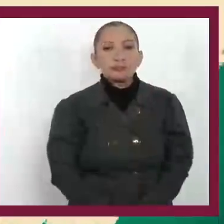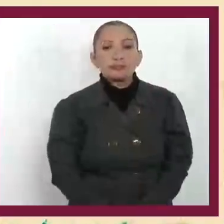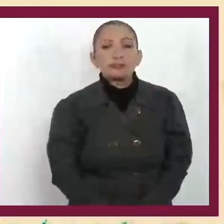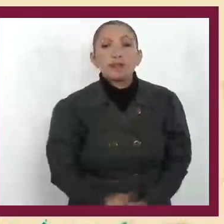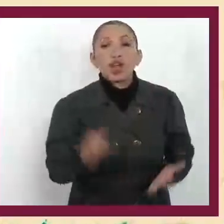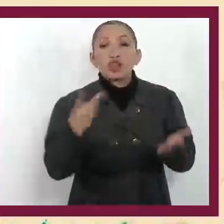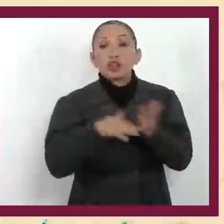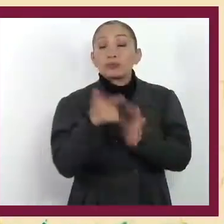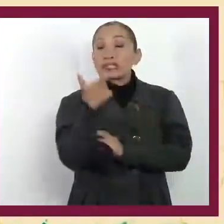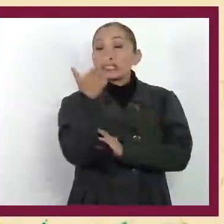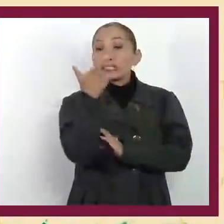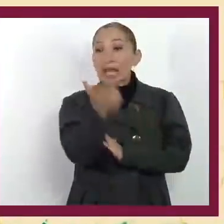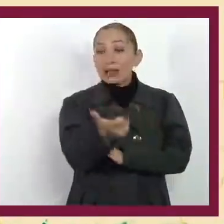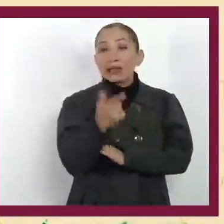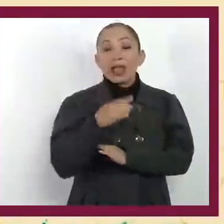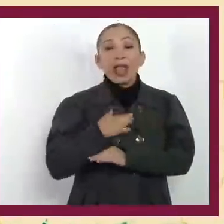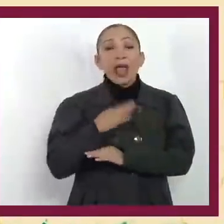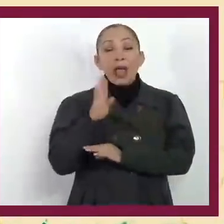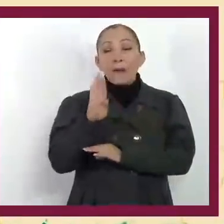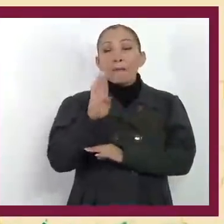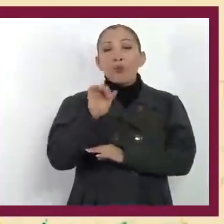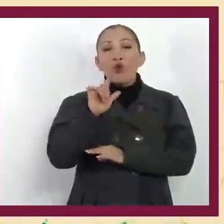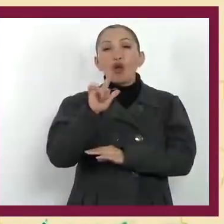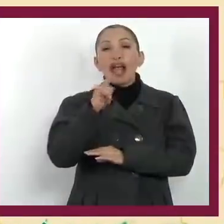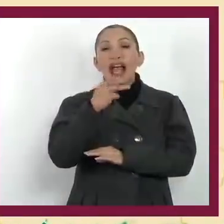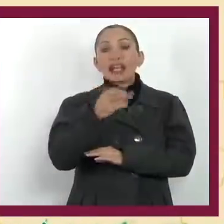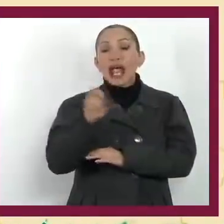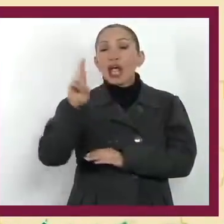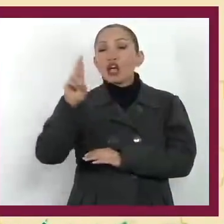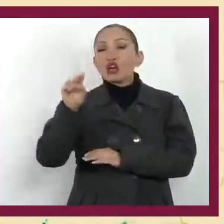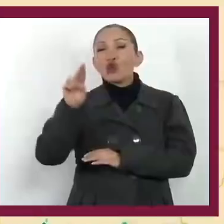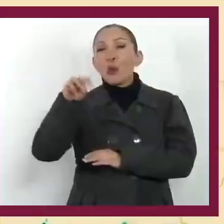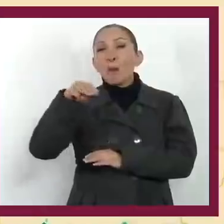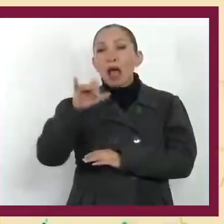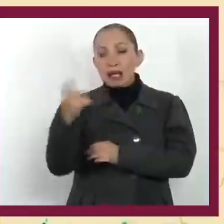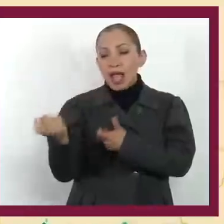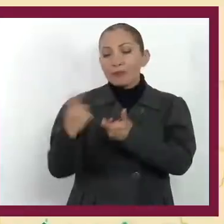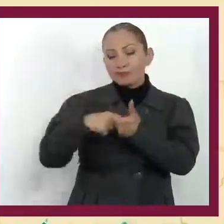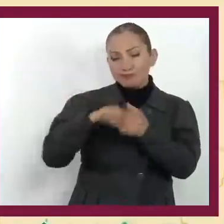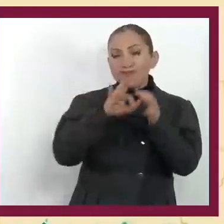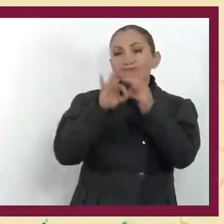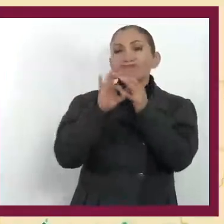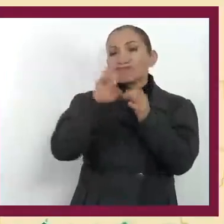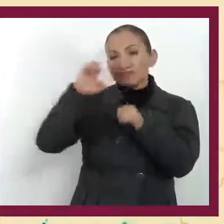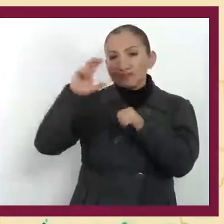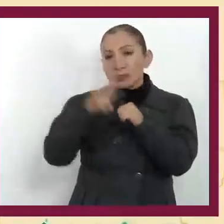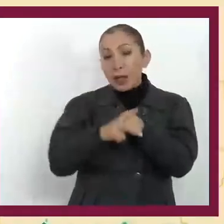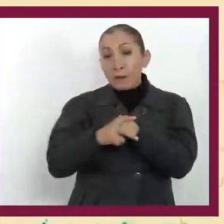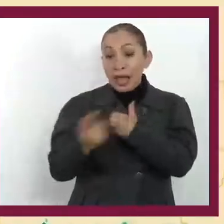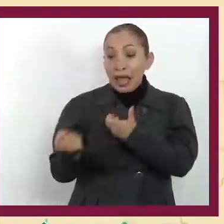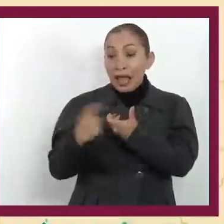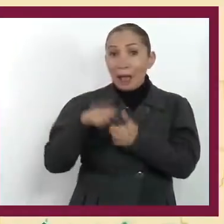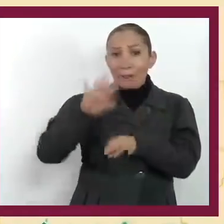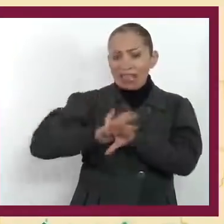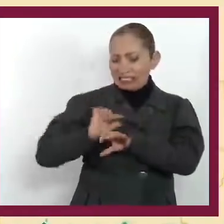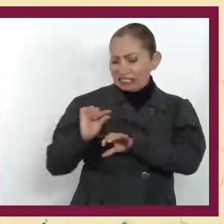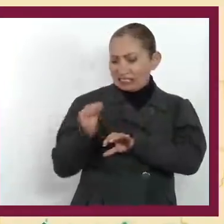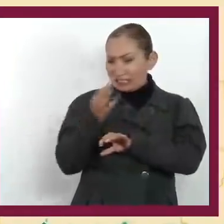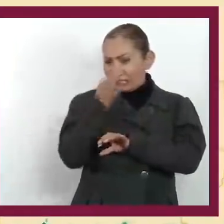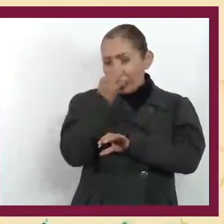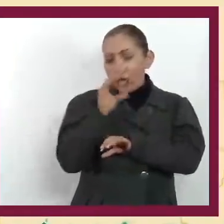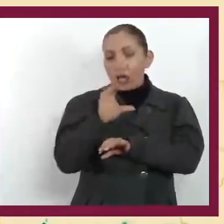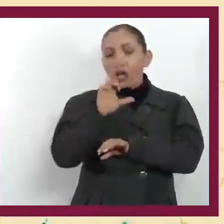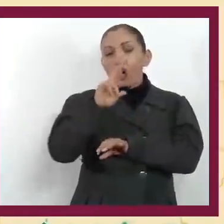En 2007, Bulgaria y Rumania se habían integrado a la Unión Europea. La incorporación más reciente fue